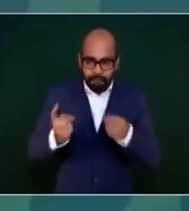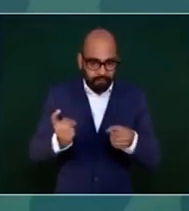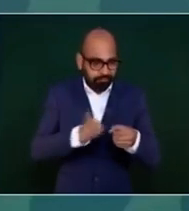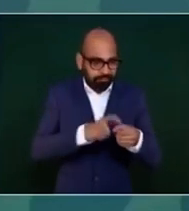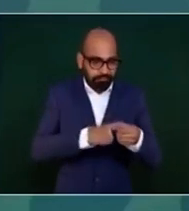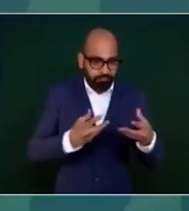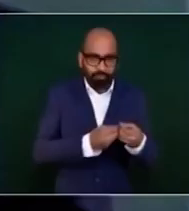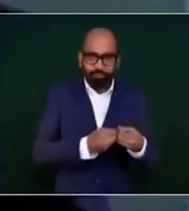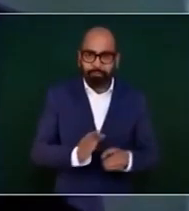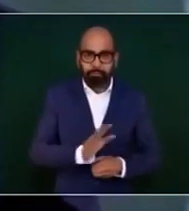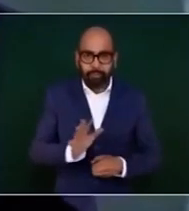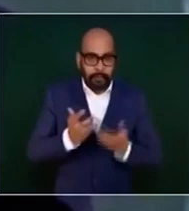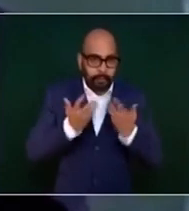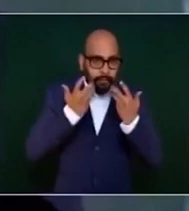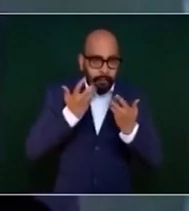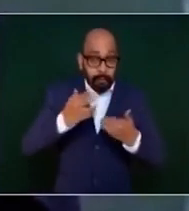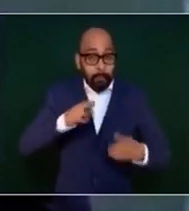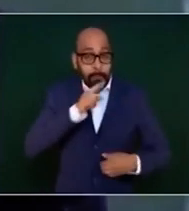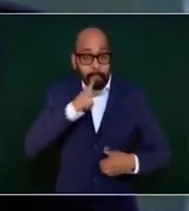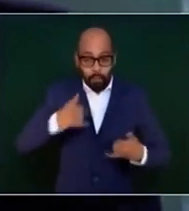el que no puedan